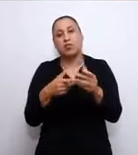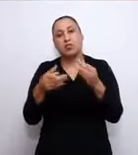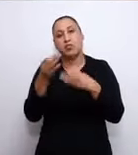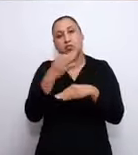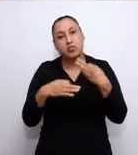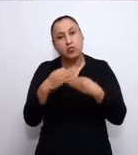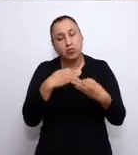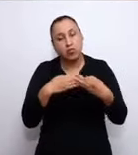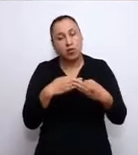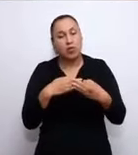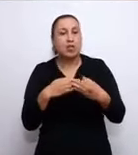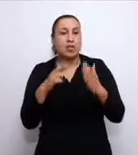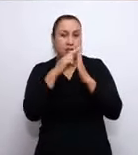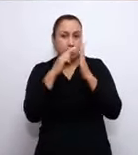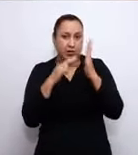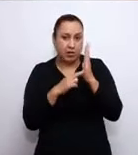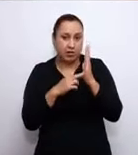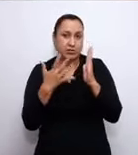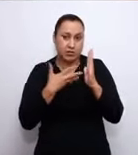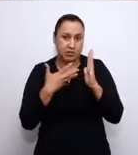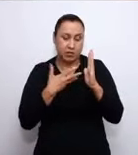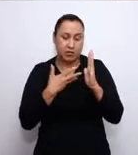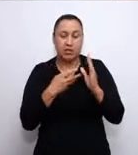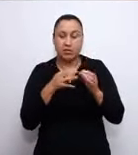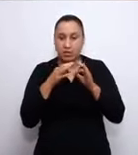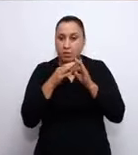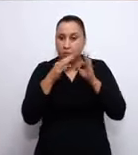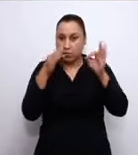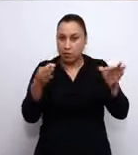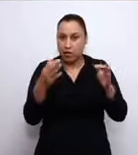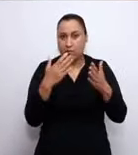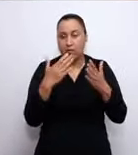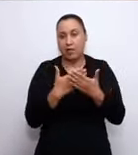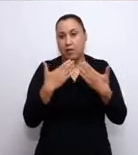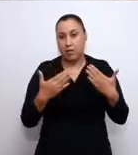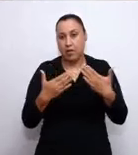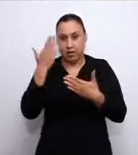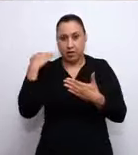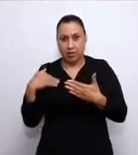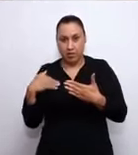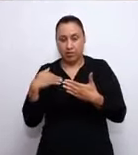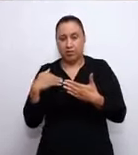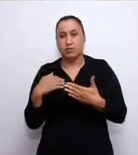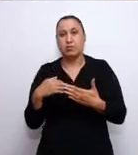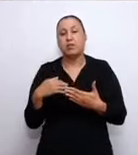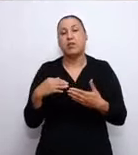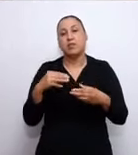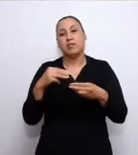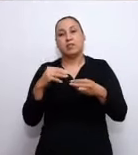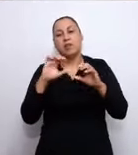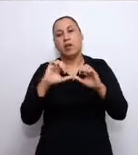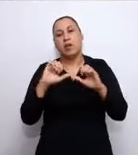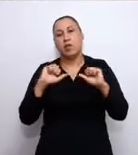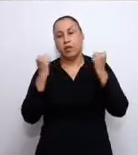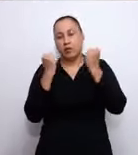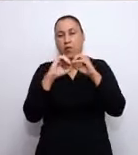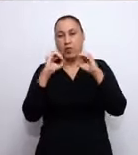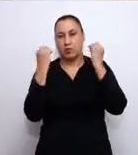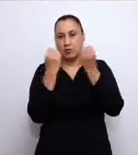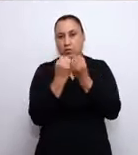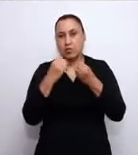funcionando aplicando de forma estricta las medidas de seguridad e higiene y los protocolos de la organización mundial de la